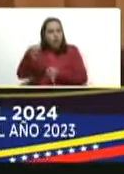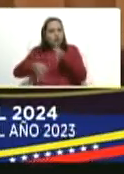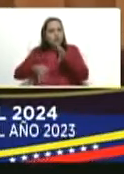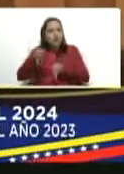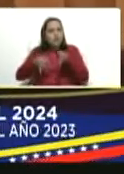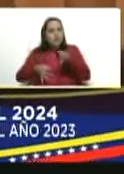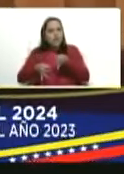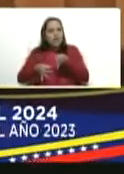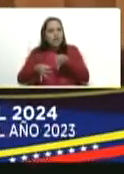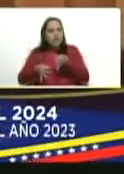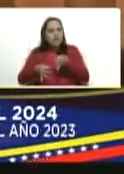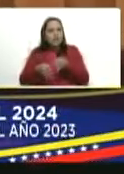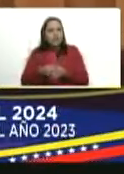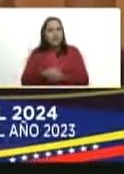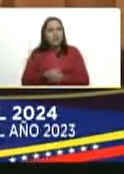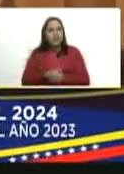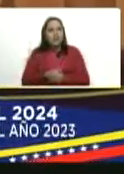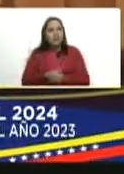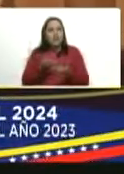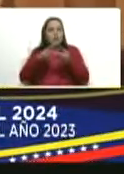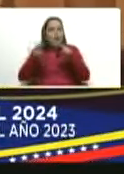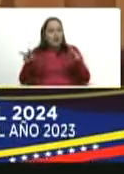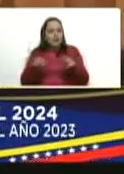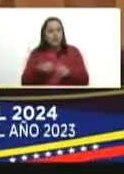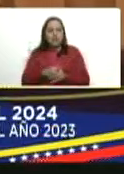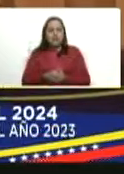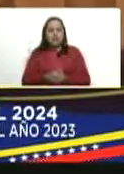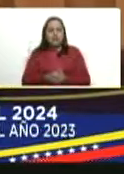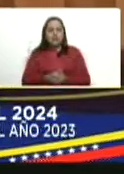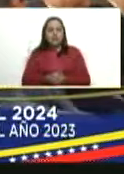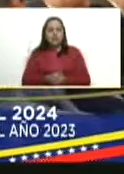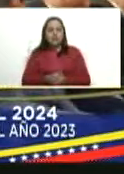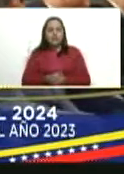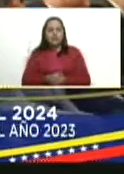Justicia y Paz,